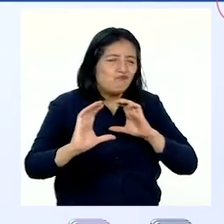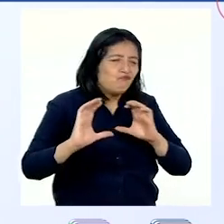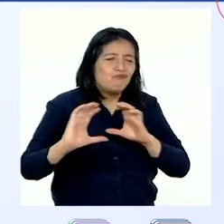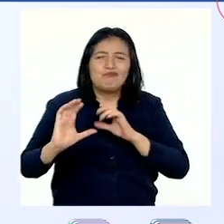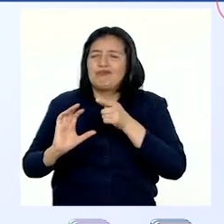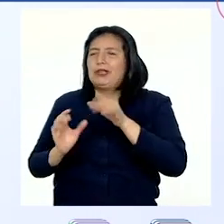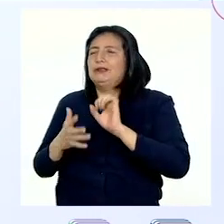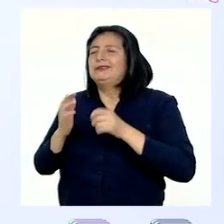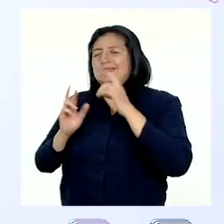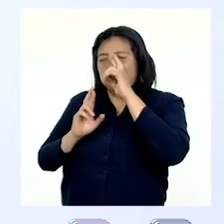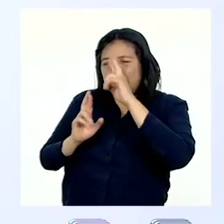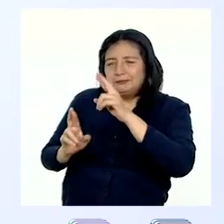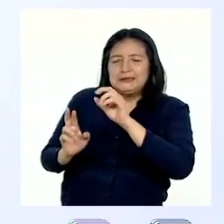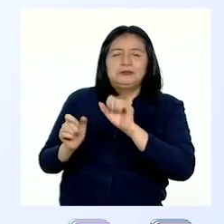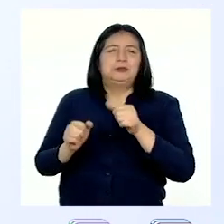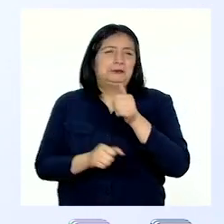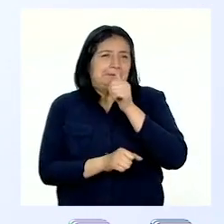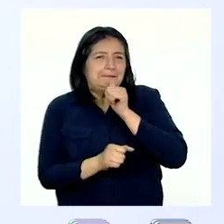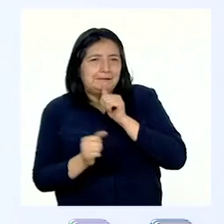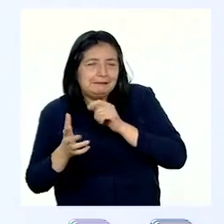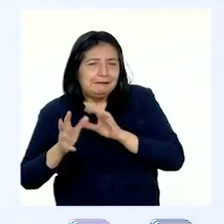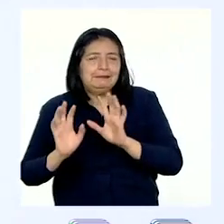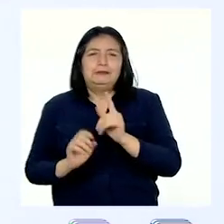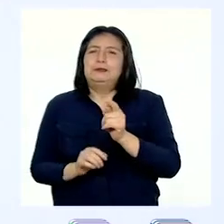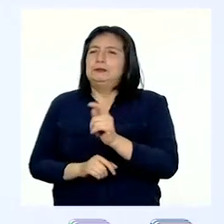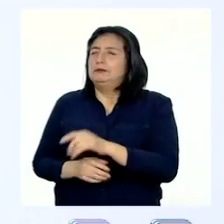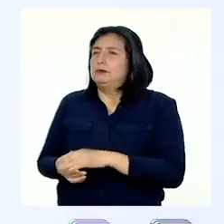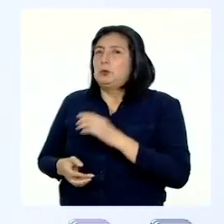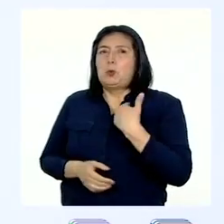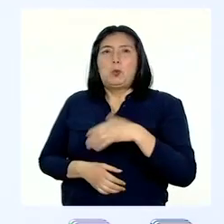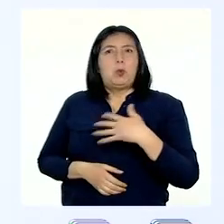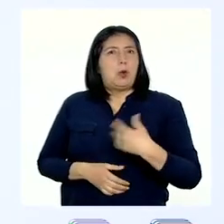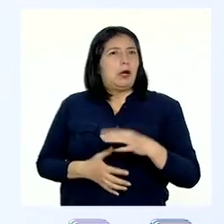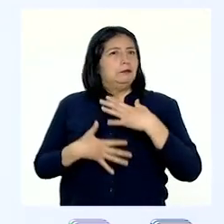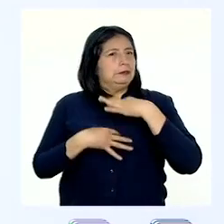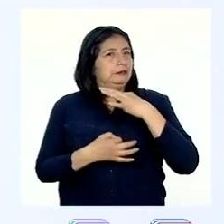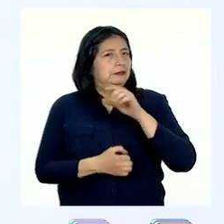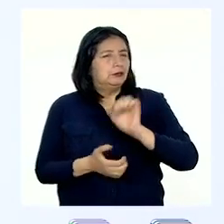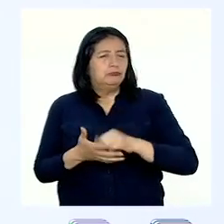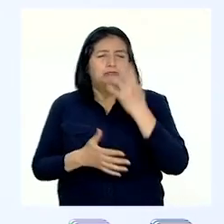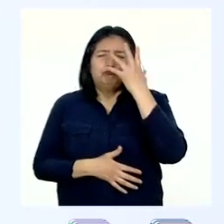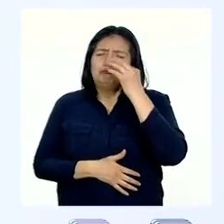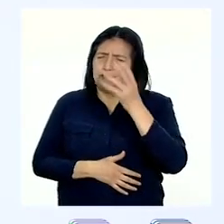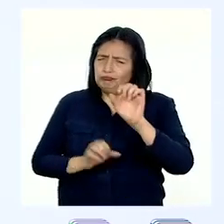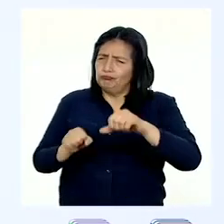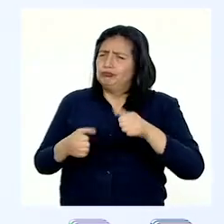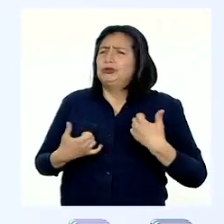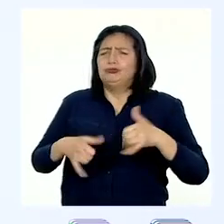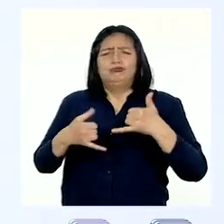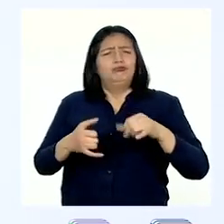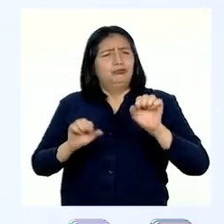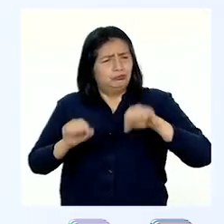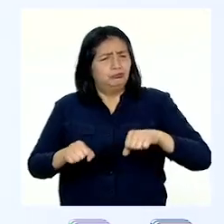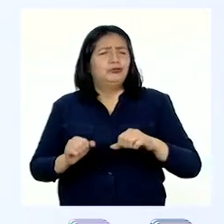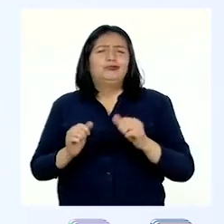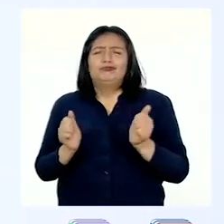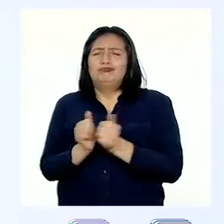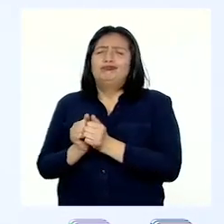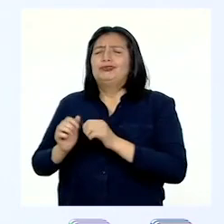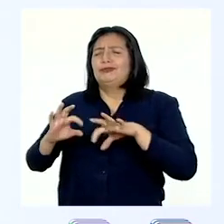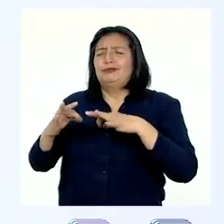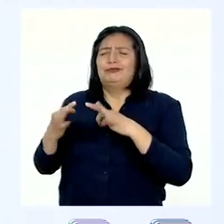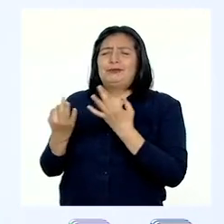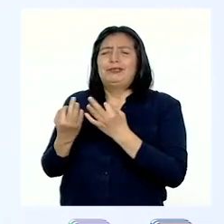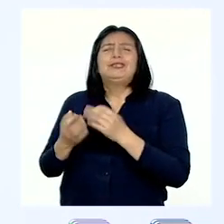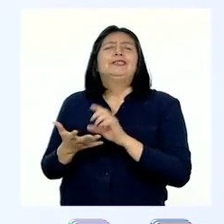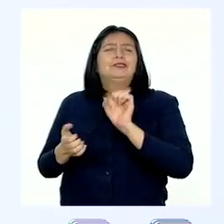el respeto y la tolerancia. Me parece un proyecto súper interesante y muy bonito para poder jugar en familia y así nos podamos